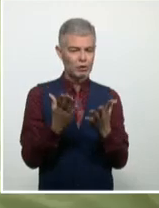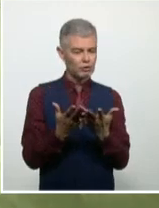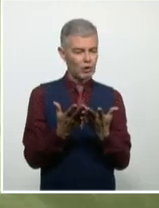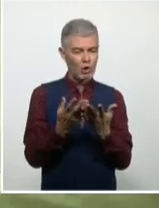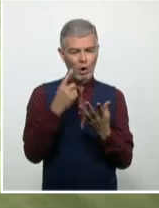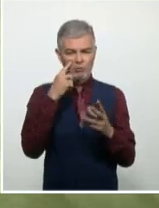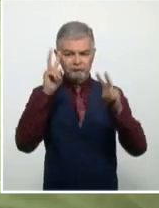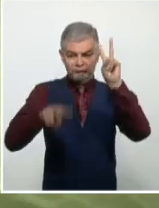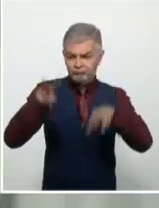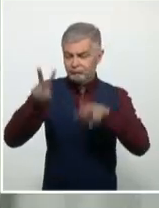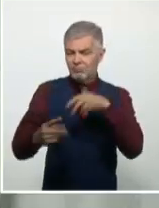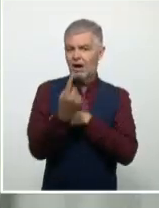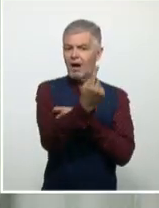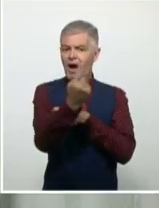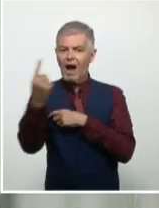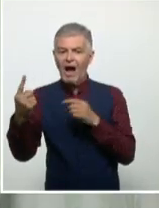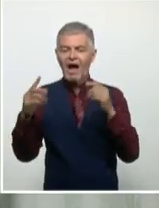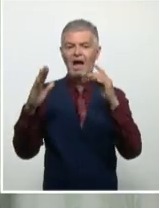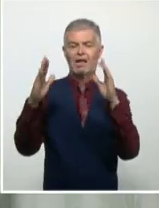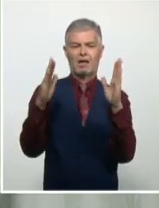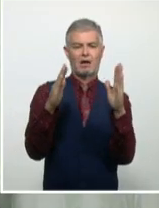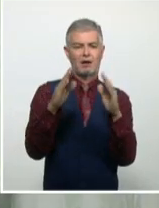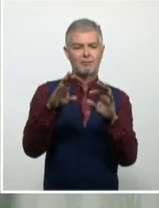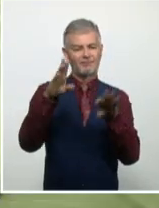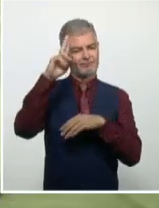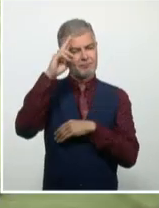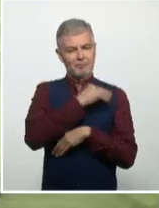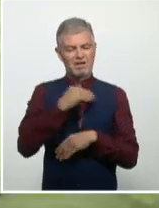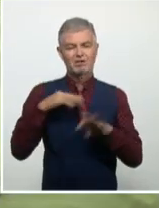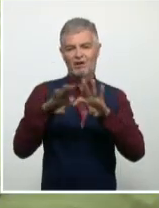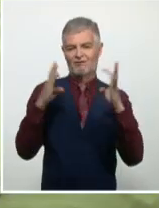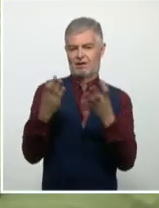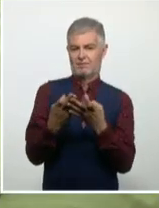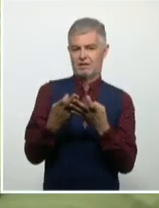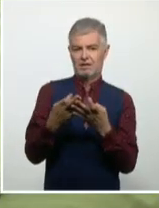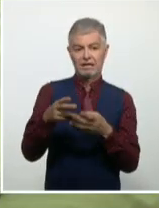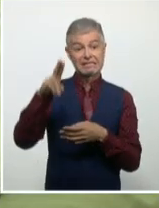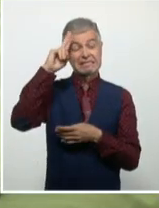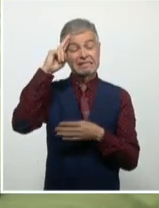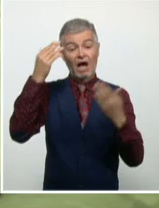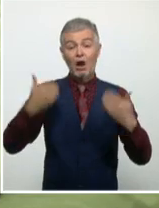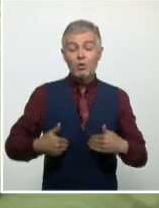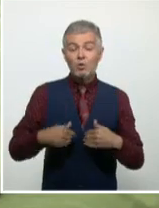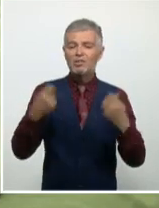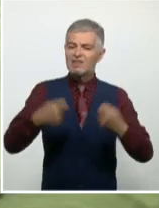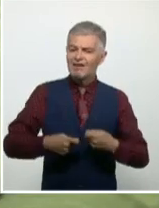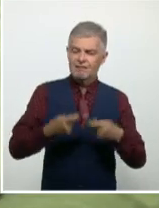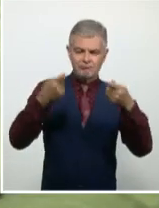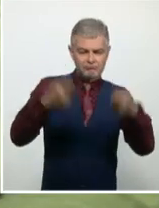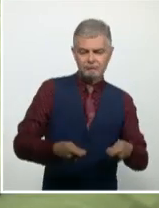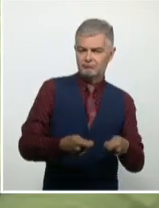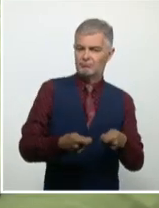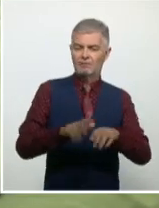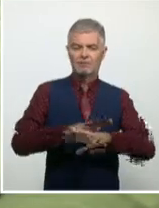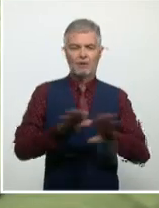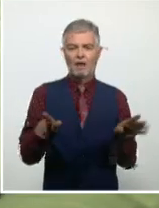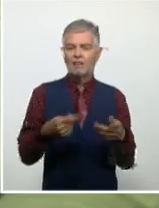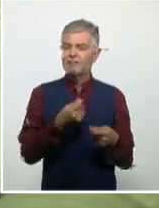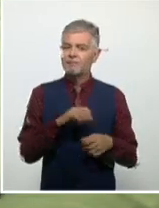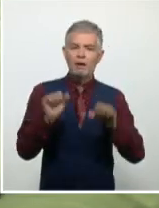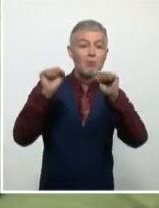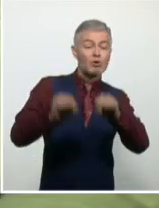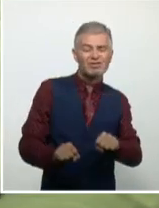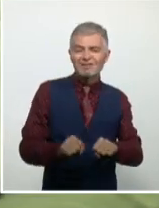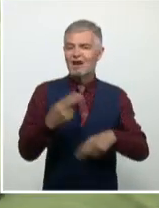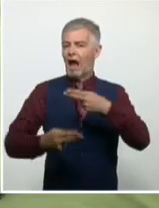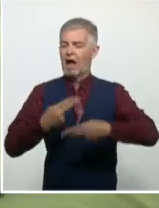nivel de consultorio médico de la familia. Y por tanto, Salud Pública en eso tiene que ser enfático, hay que hacer lo imposible por lograr que realmente